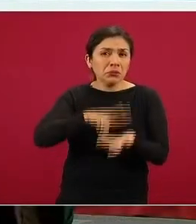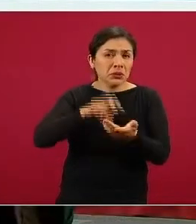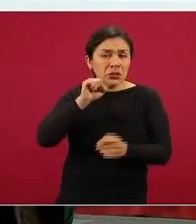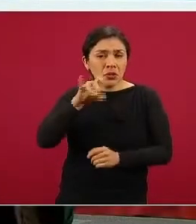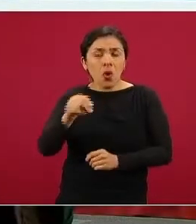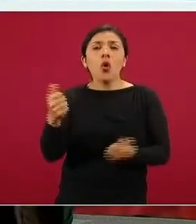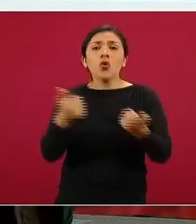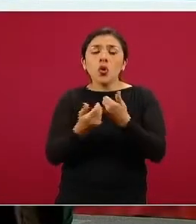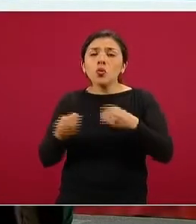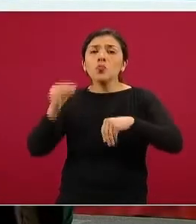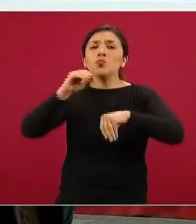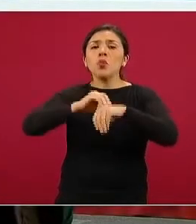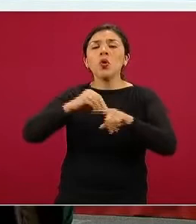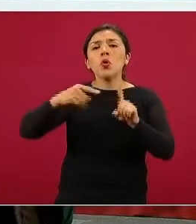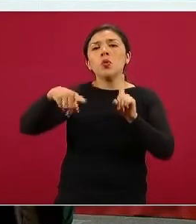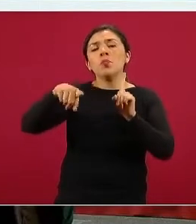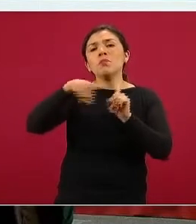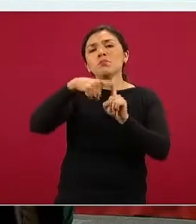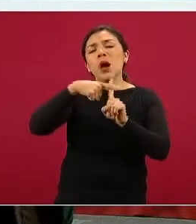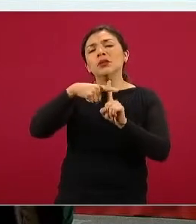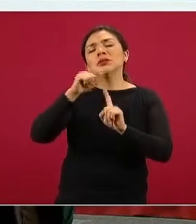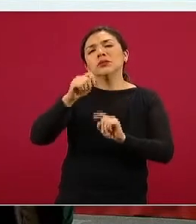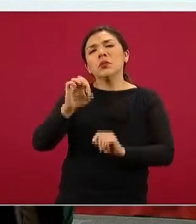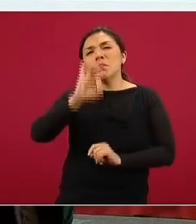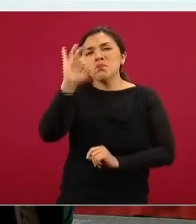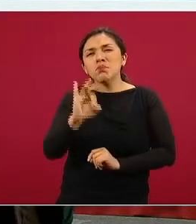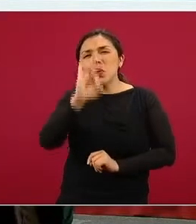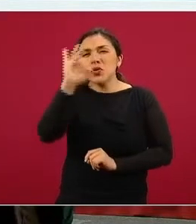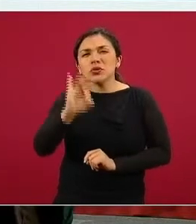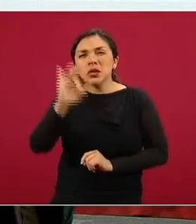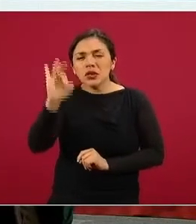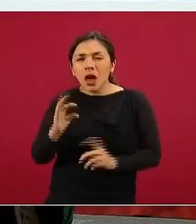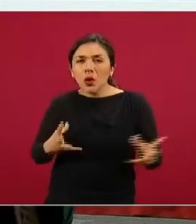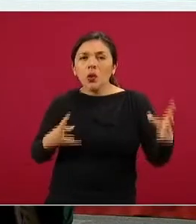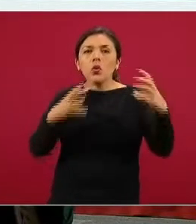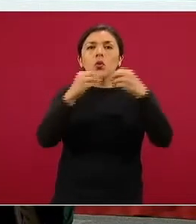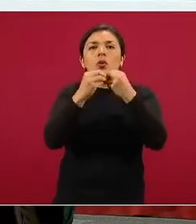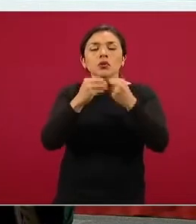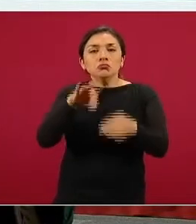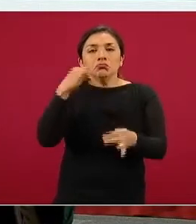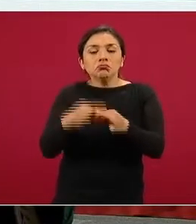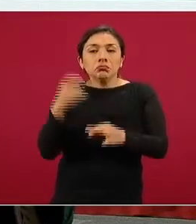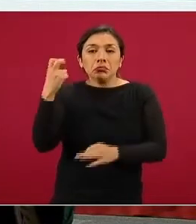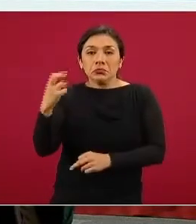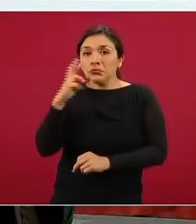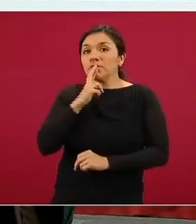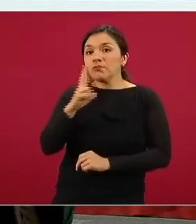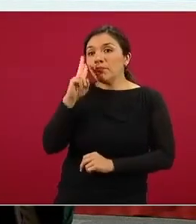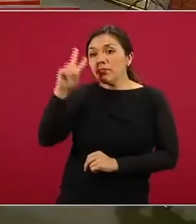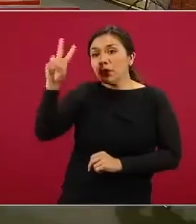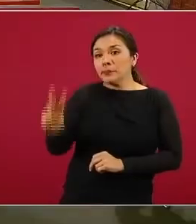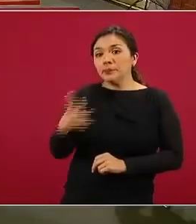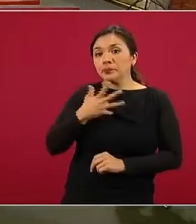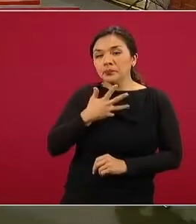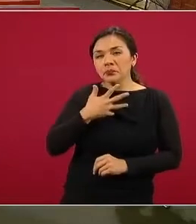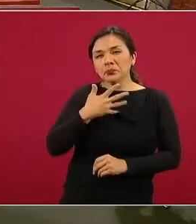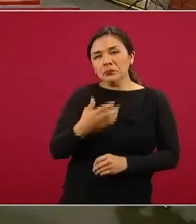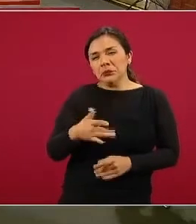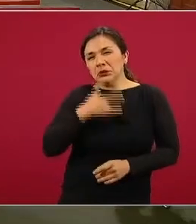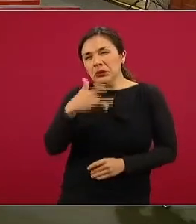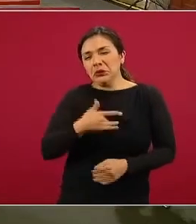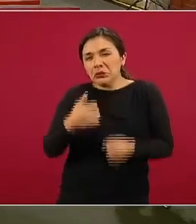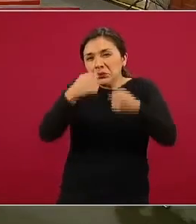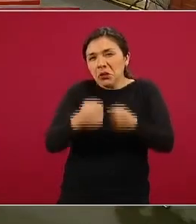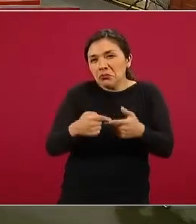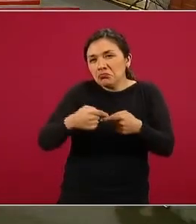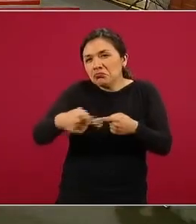les aplicamos el porcentaje de positividad semanal y lo sumamos a los confirmados, y entonces así tenemos la proyección de